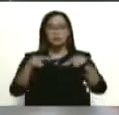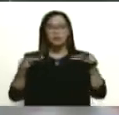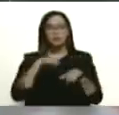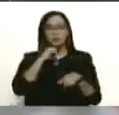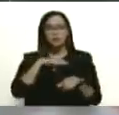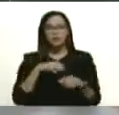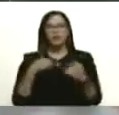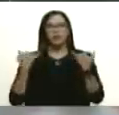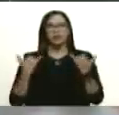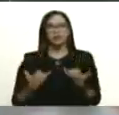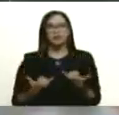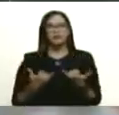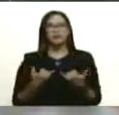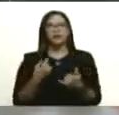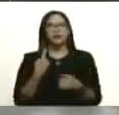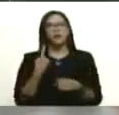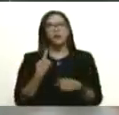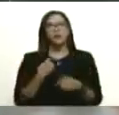ya